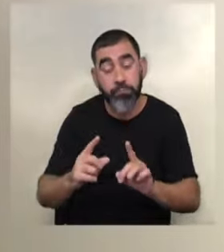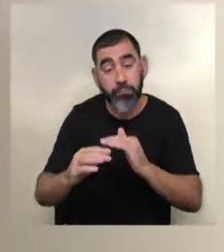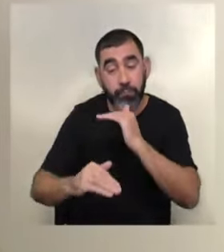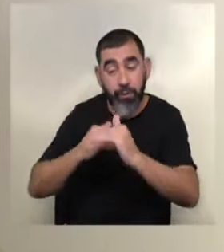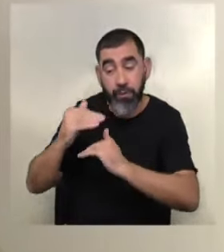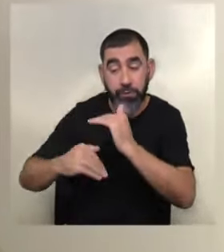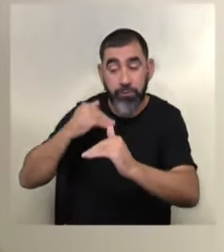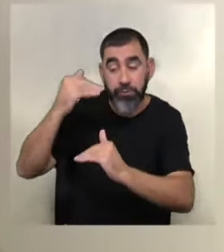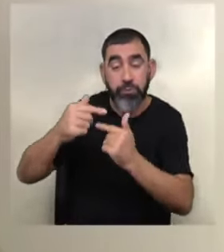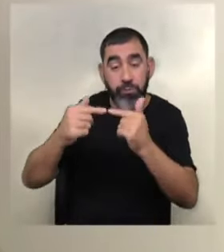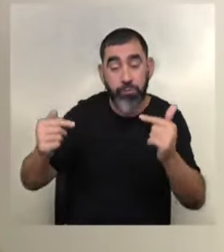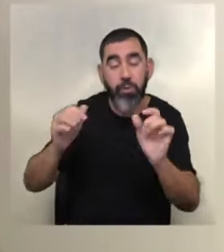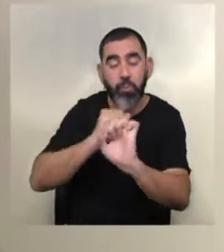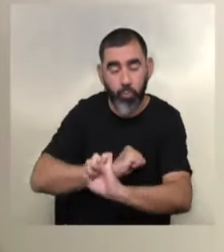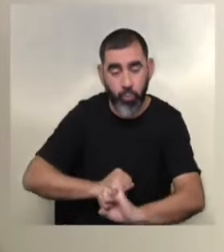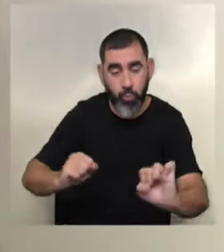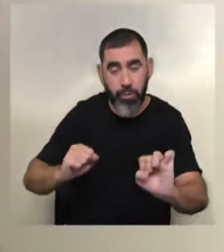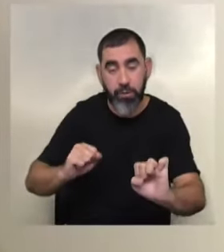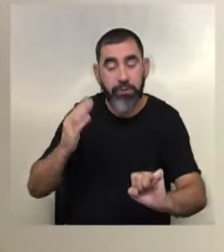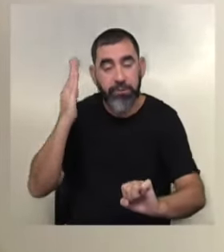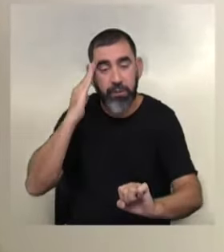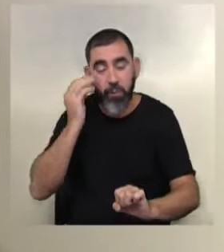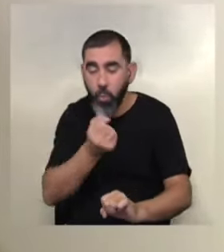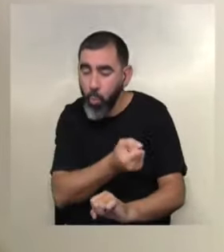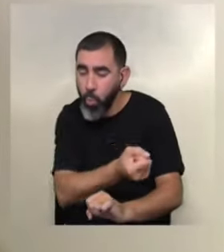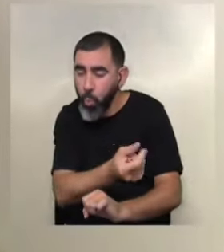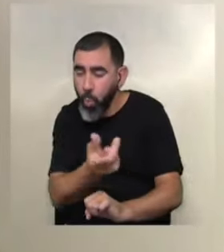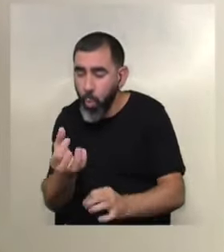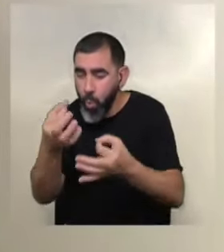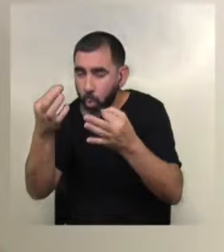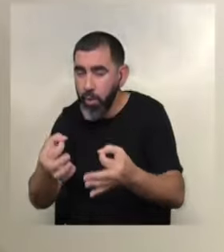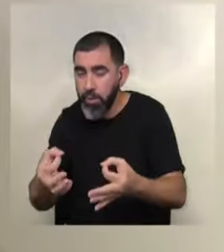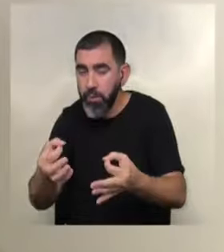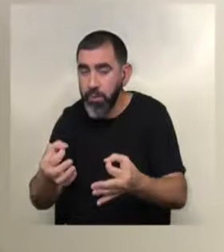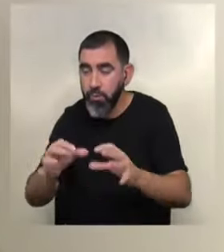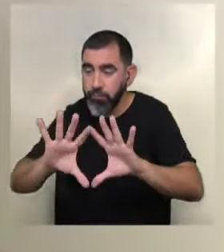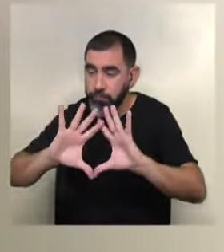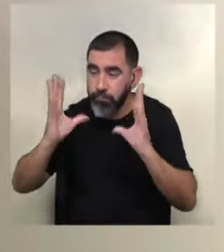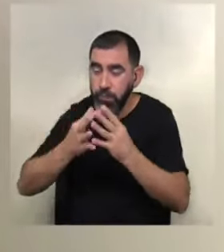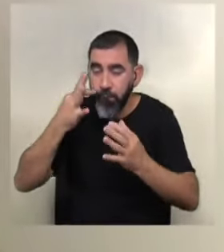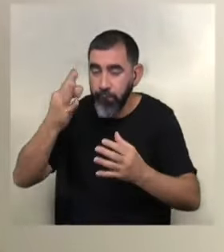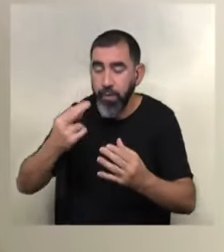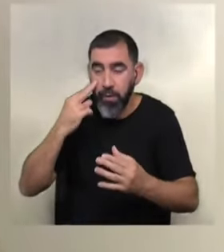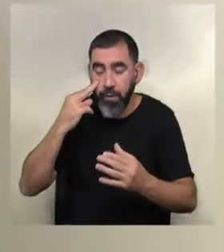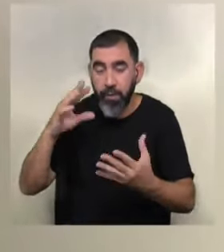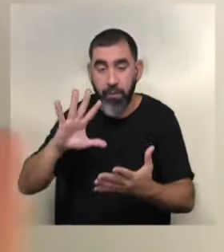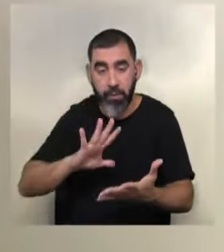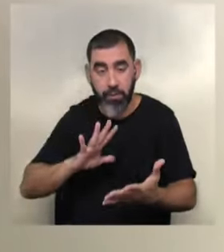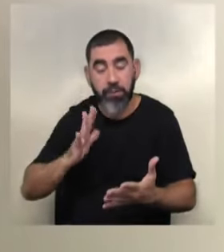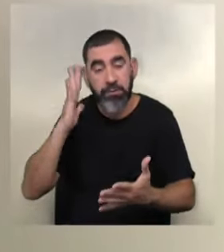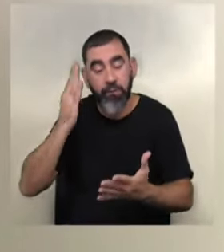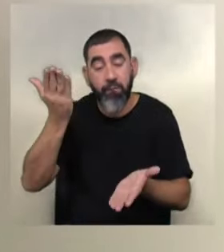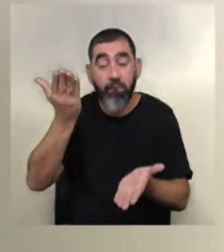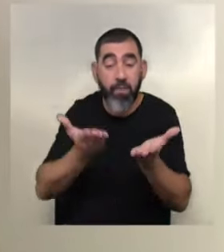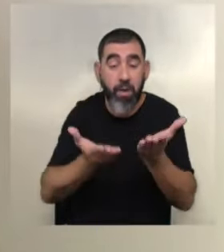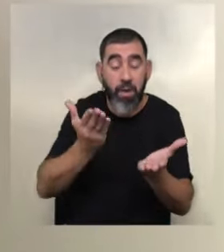desarrollando herramientas que permiten cuantificar la magnitud de ese secuestro, establecer un